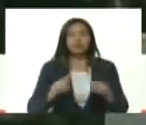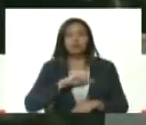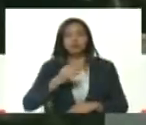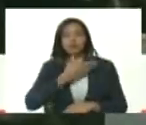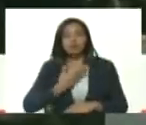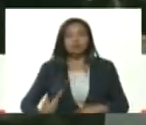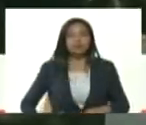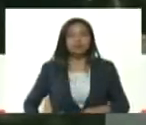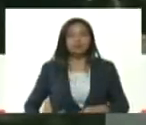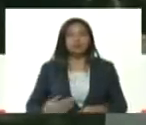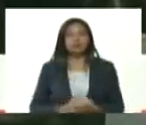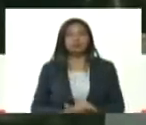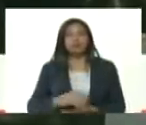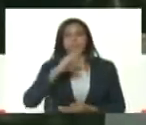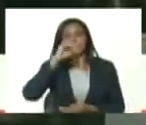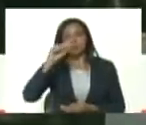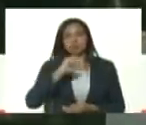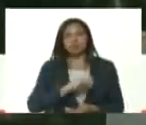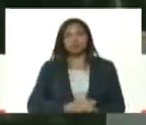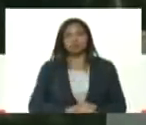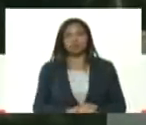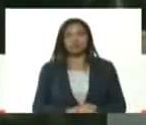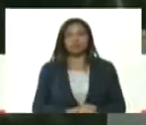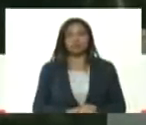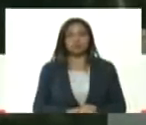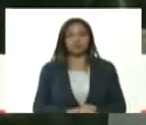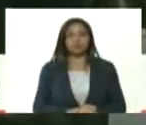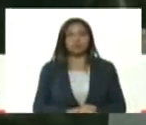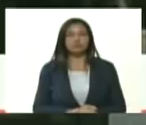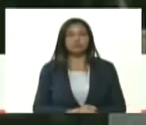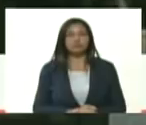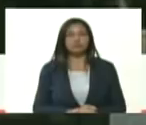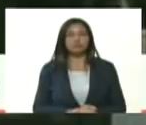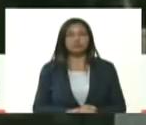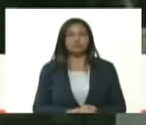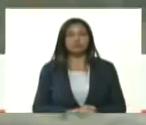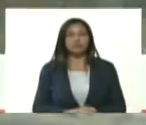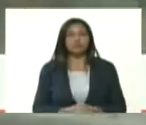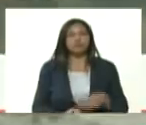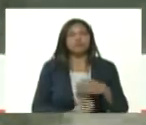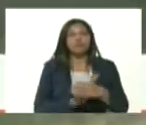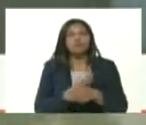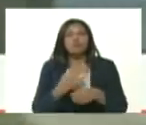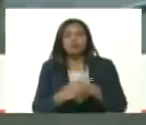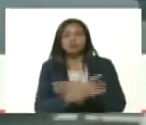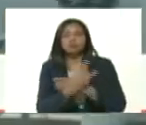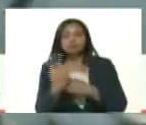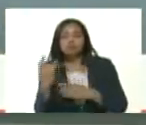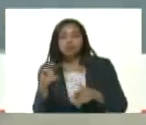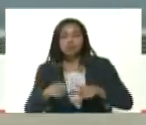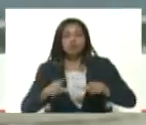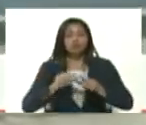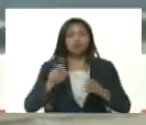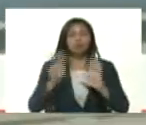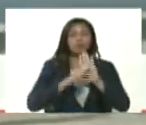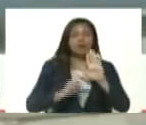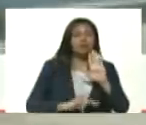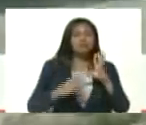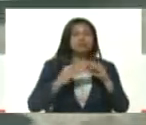presidente de la República, Nicolás Maduro Moro, en Colinas de Bellomonte, y cumpliendo con